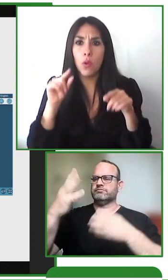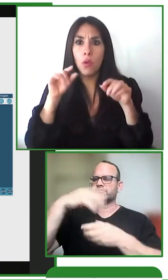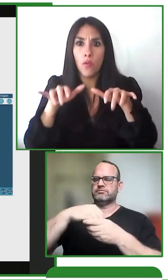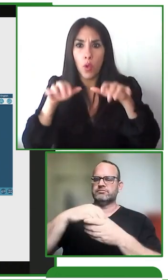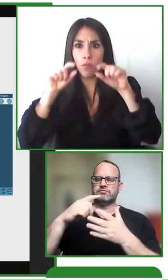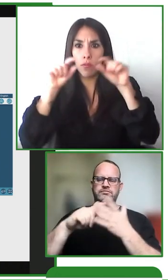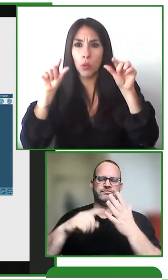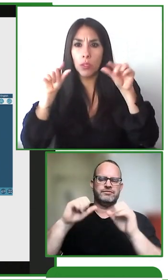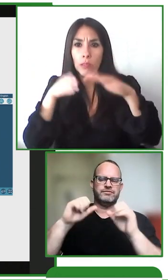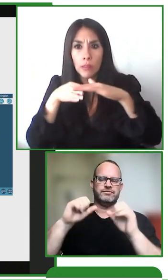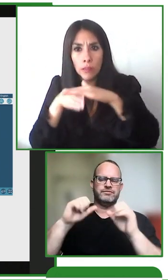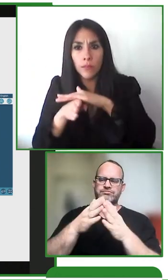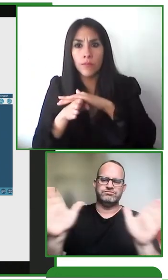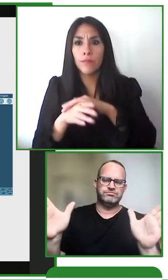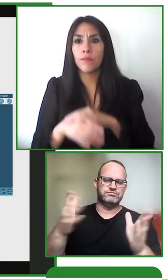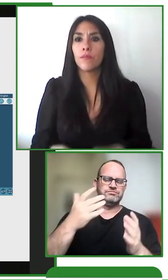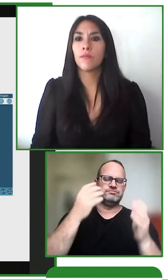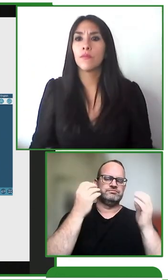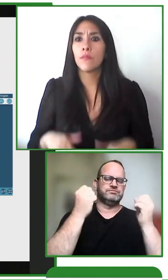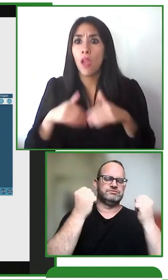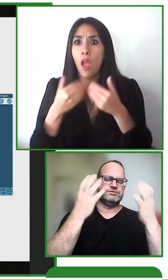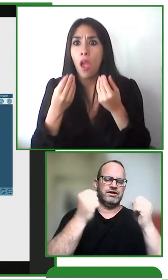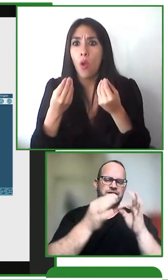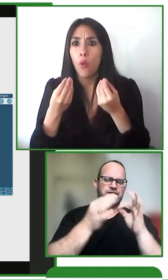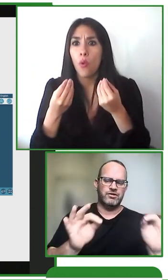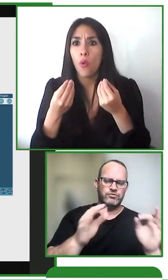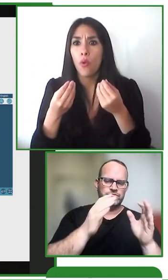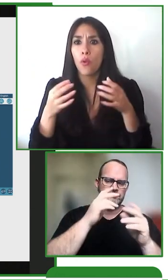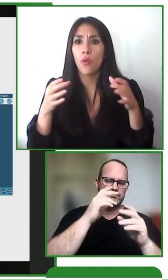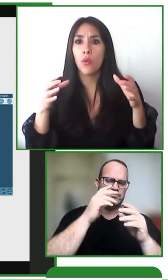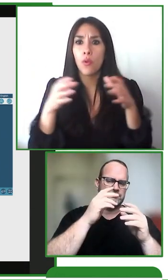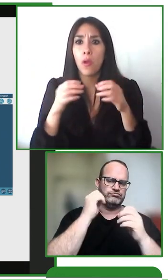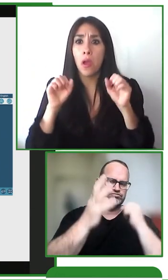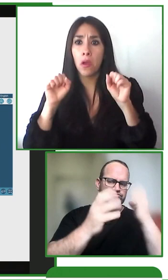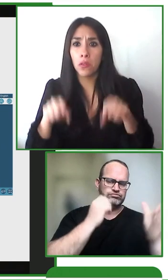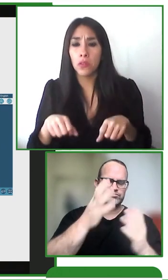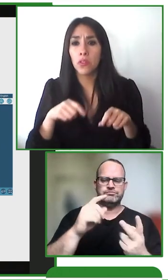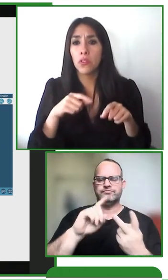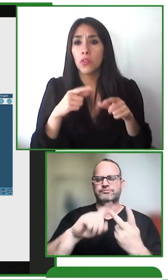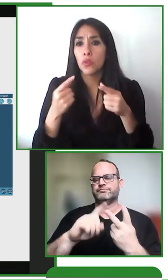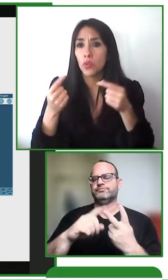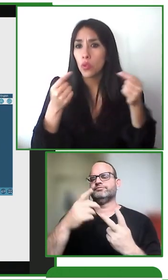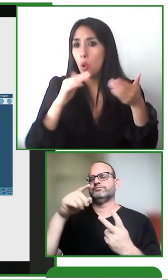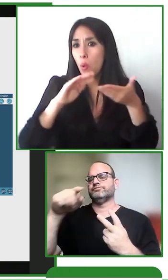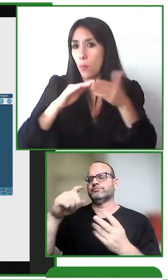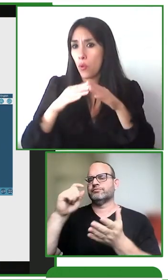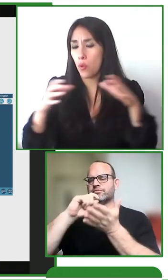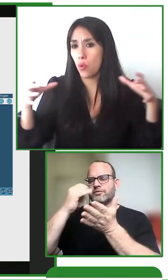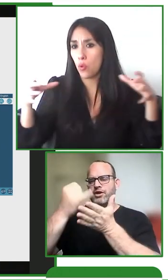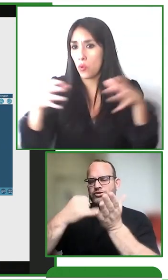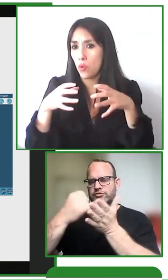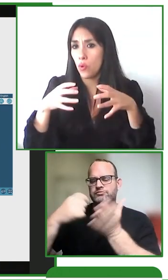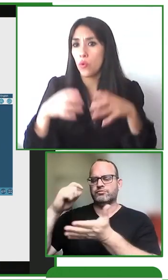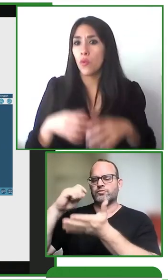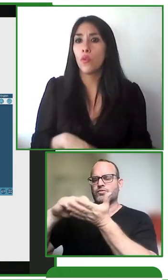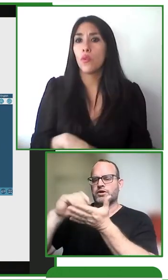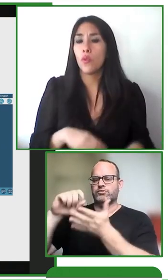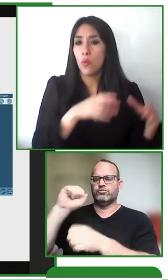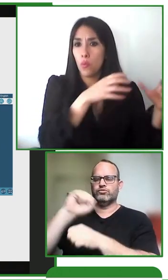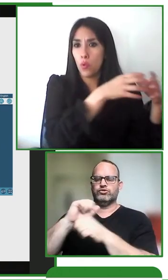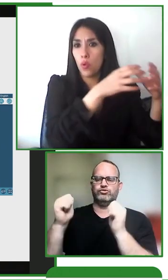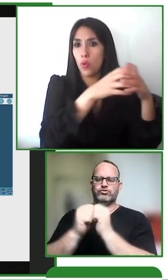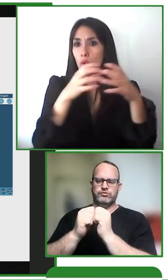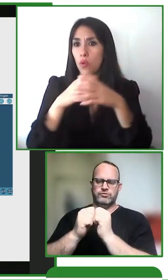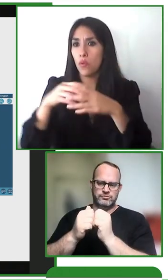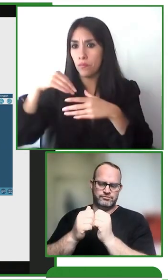comunidades pueden crear contenido dentro de esta plataforma. Y los miembros de la comunidad pueden ser individuos,